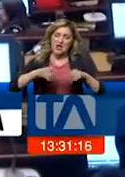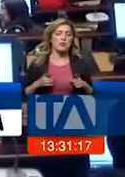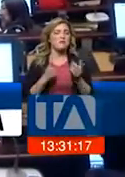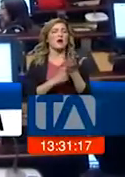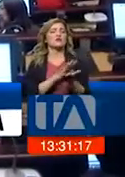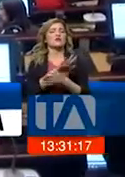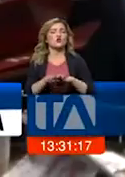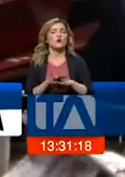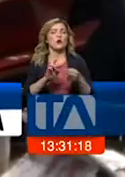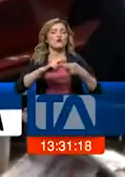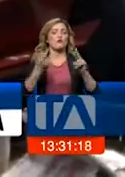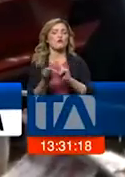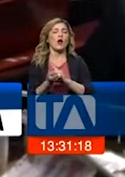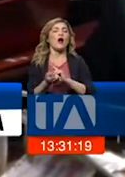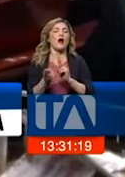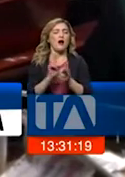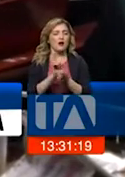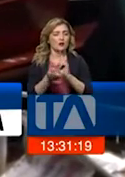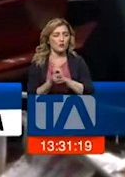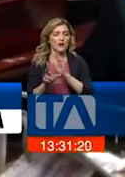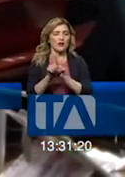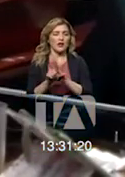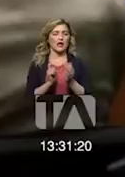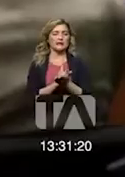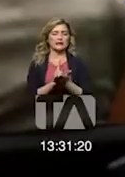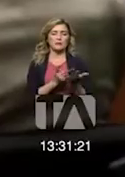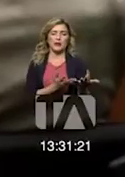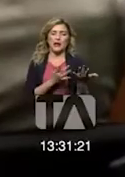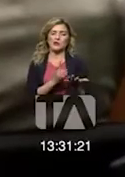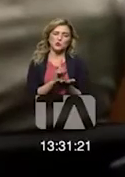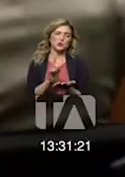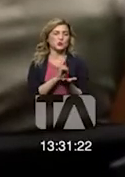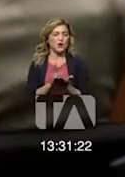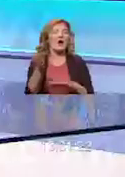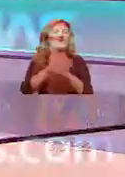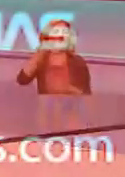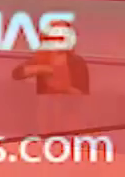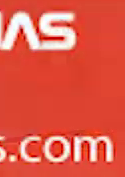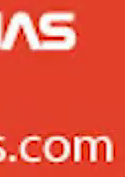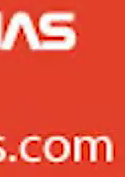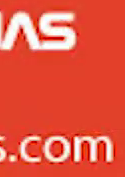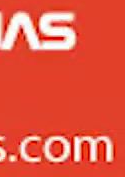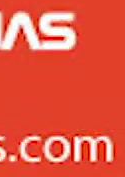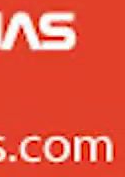debate de las reformas que tomará algunas semanas antes de su votación. En Quito, Andrea Samaniego, 24 horas.